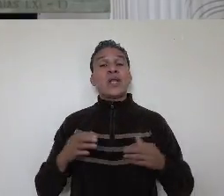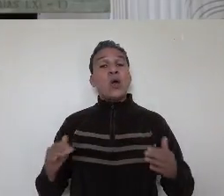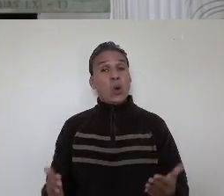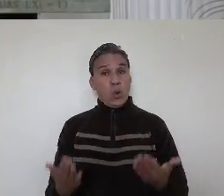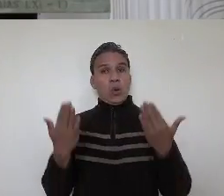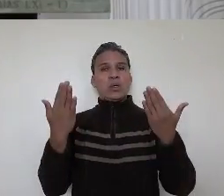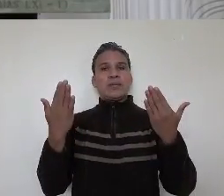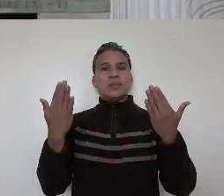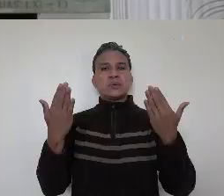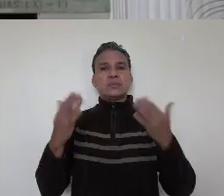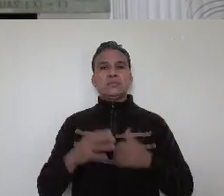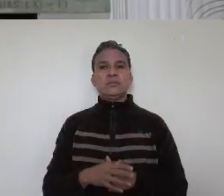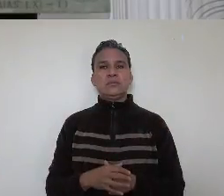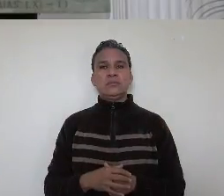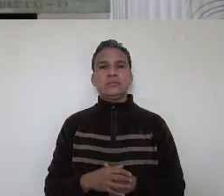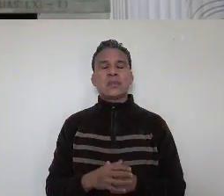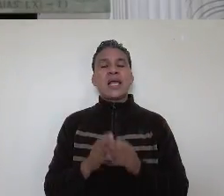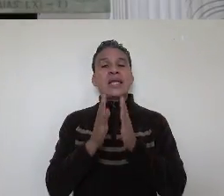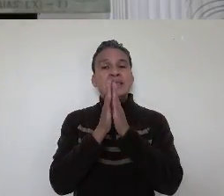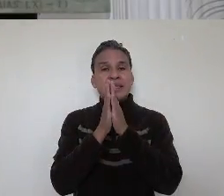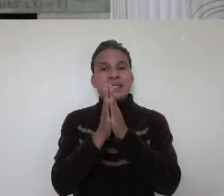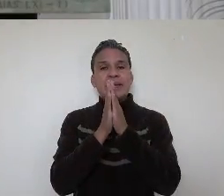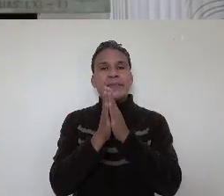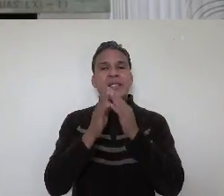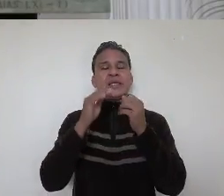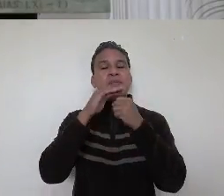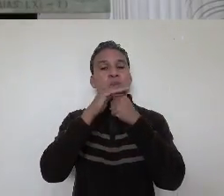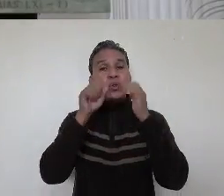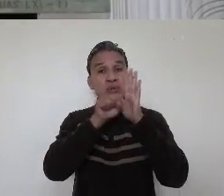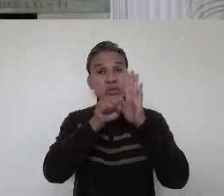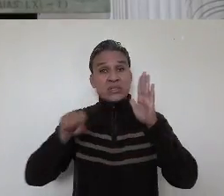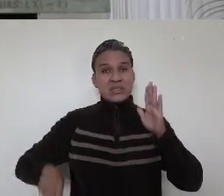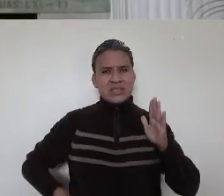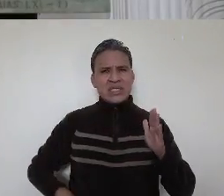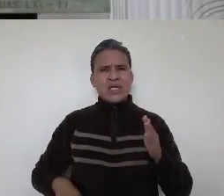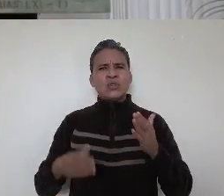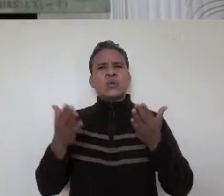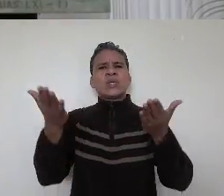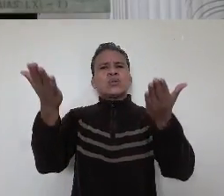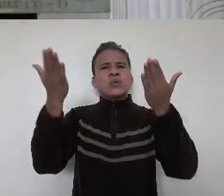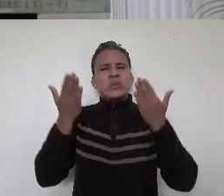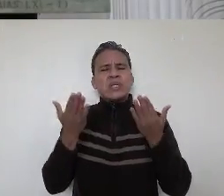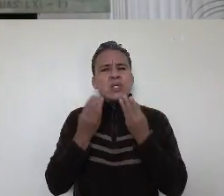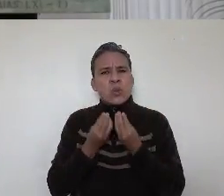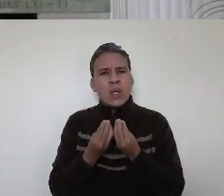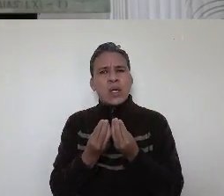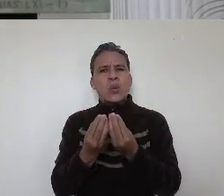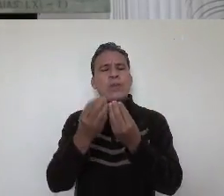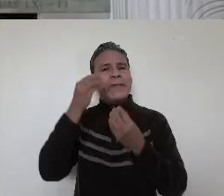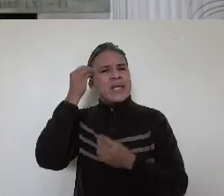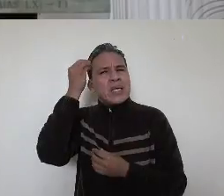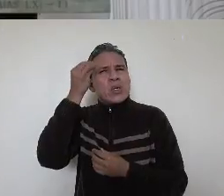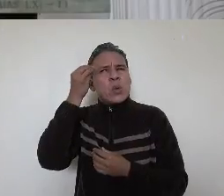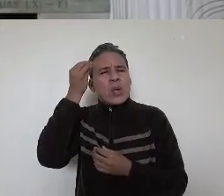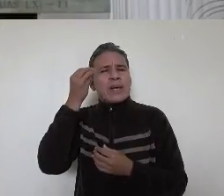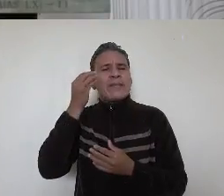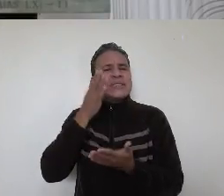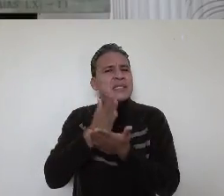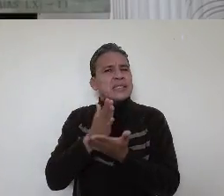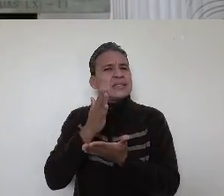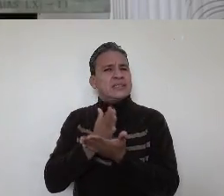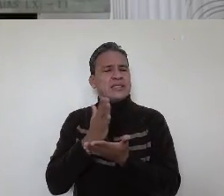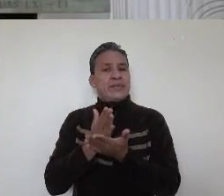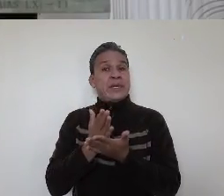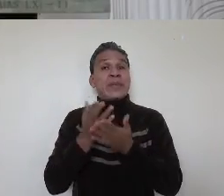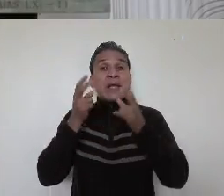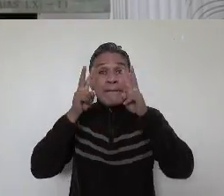Oremos. Te pedimos, Señor, que tu gracia nos inspire y acompañe siempre, para que podamos